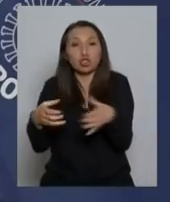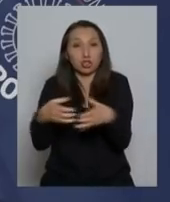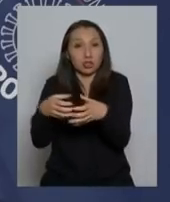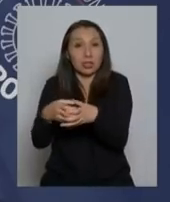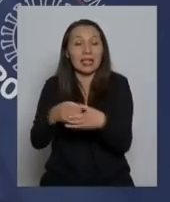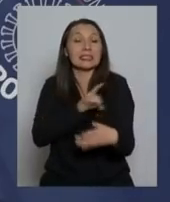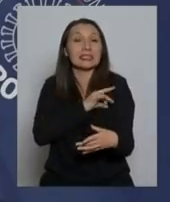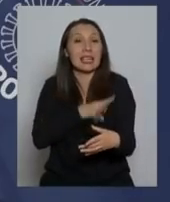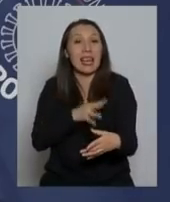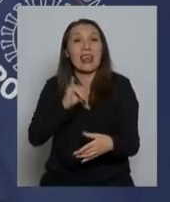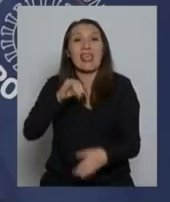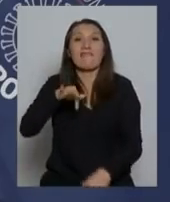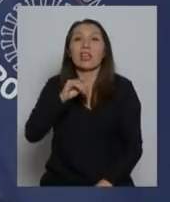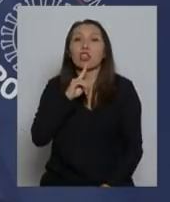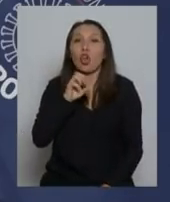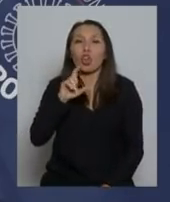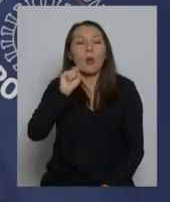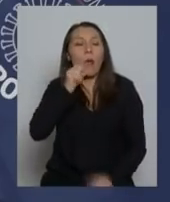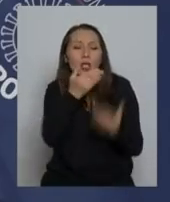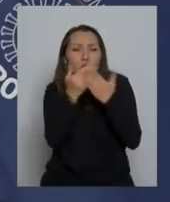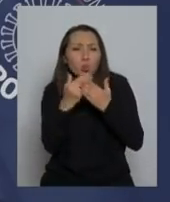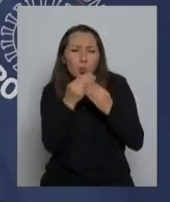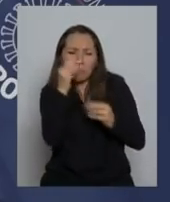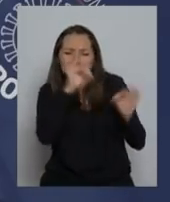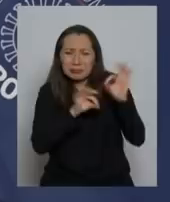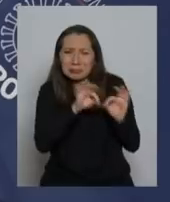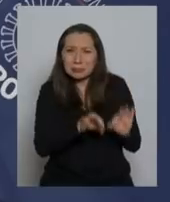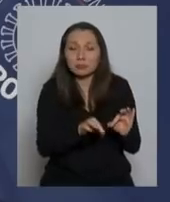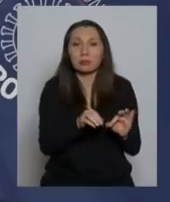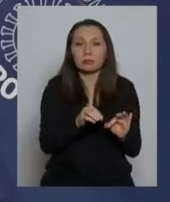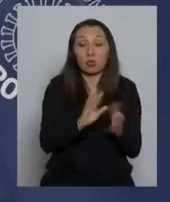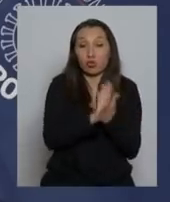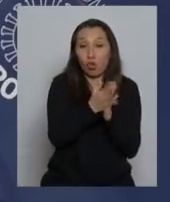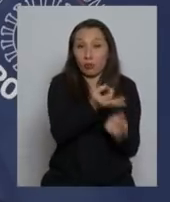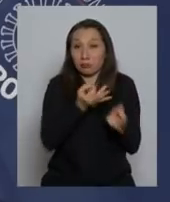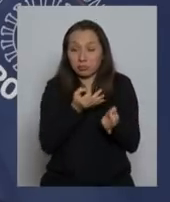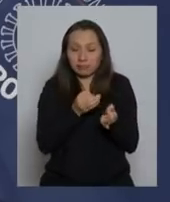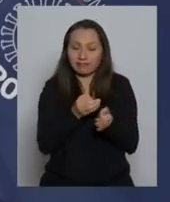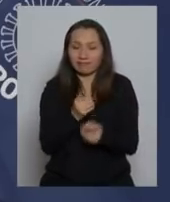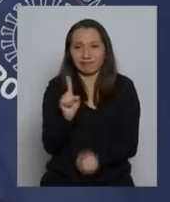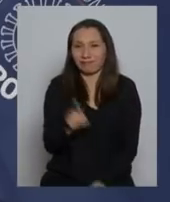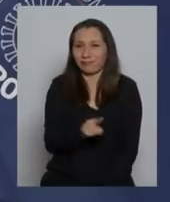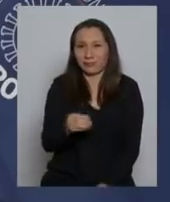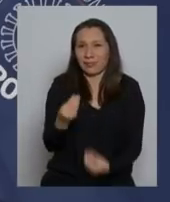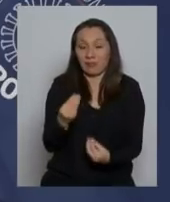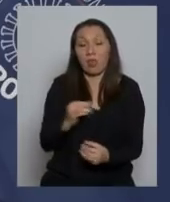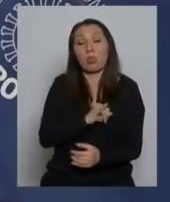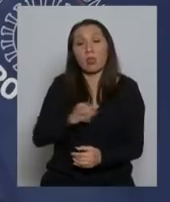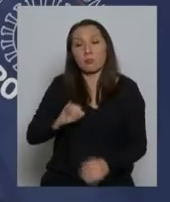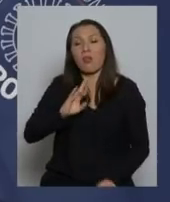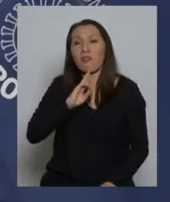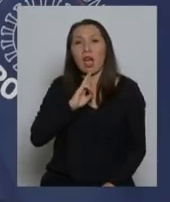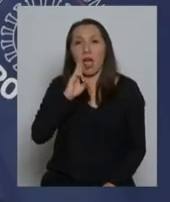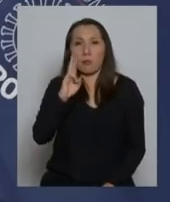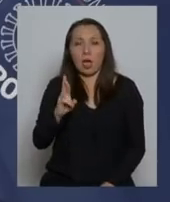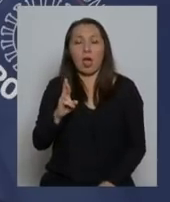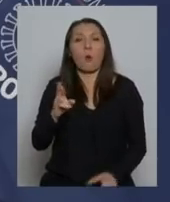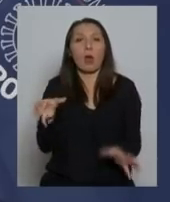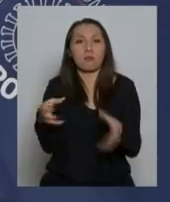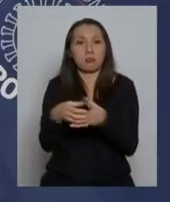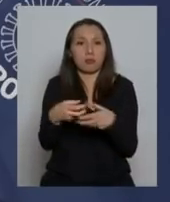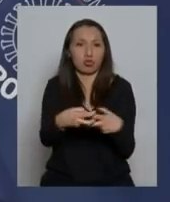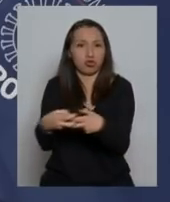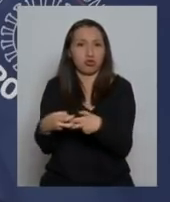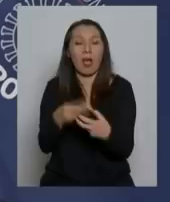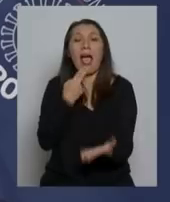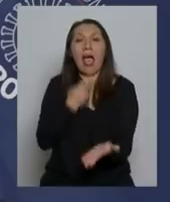Infectología, creo que todo lo que se señala ahí es incorrecto y le responderemos como corresponde a la sociedad